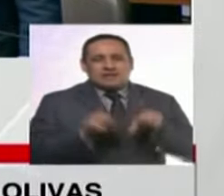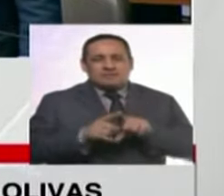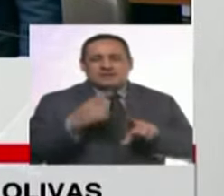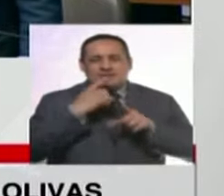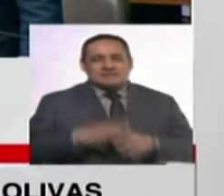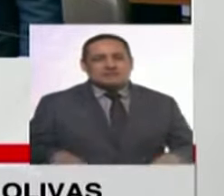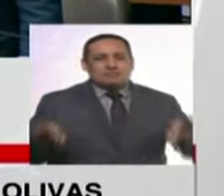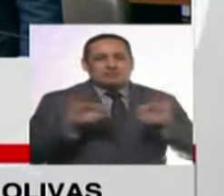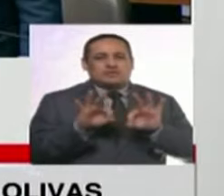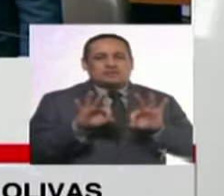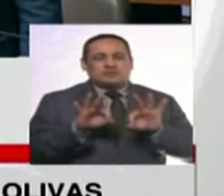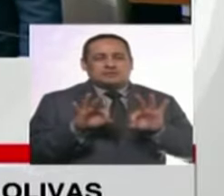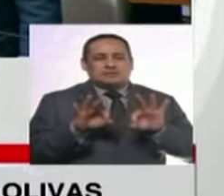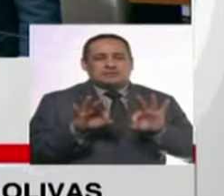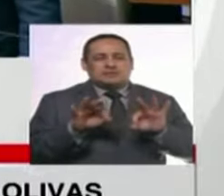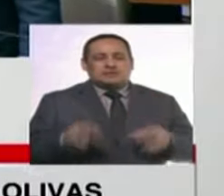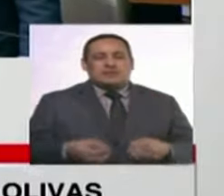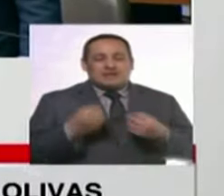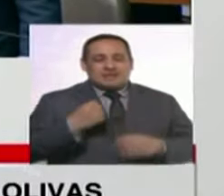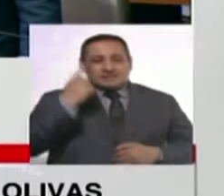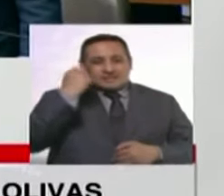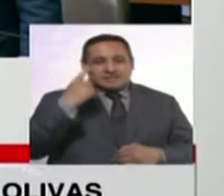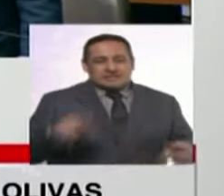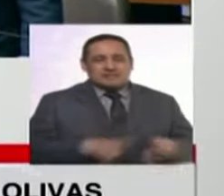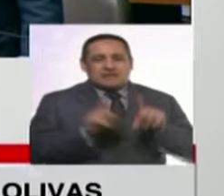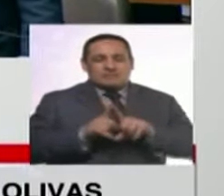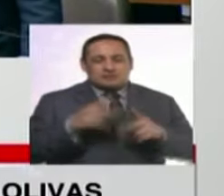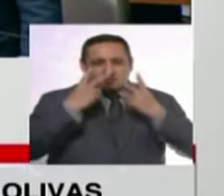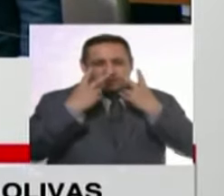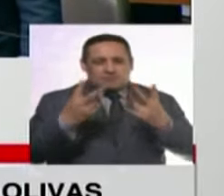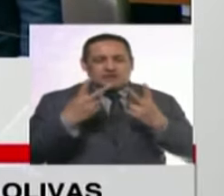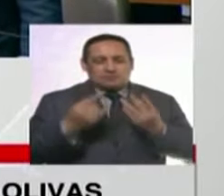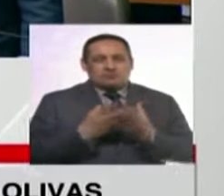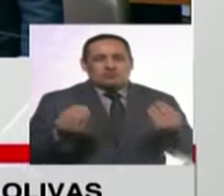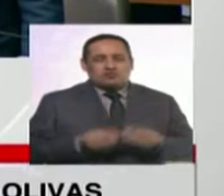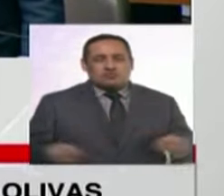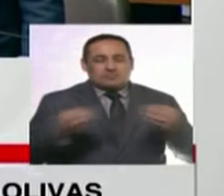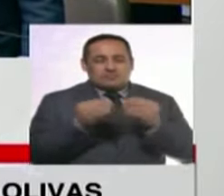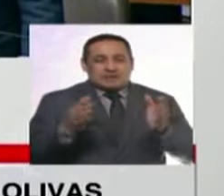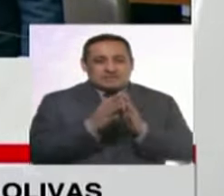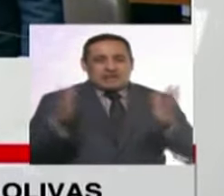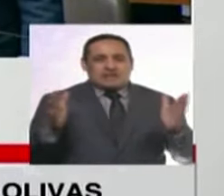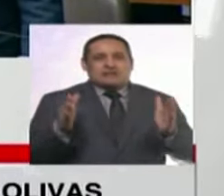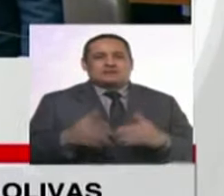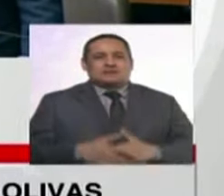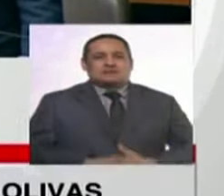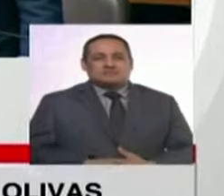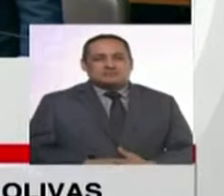fundamental entenderlo desde una visión mucho más amplia